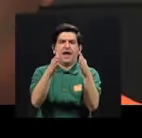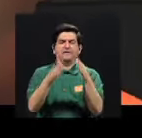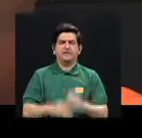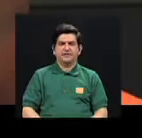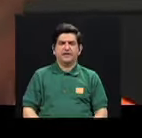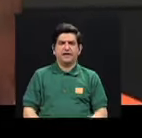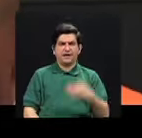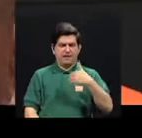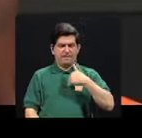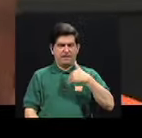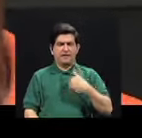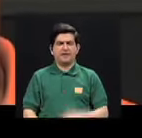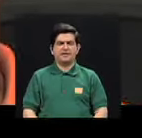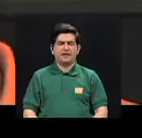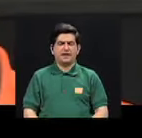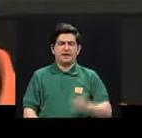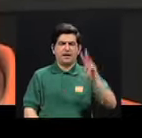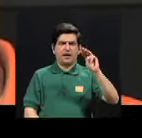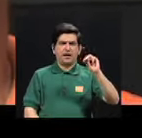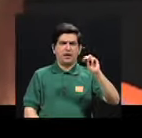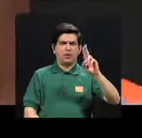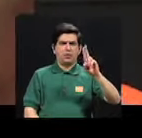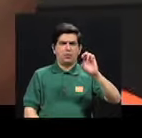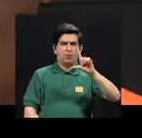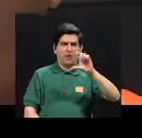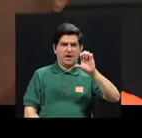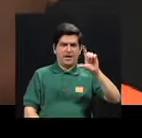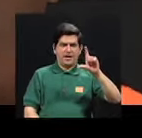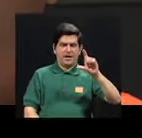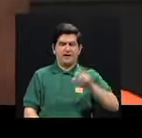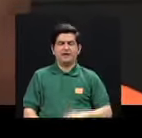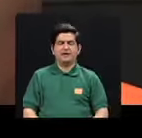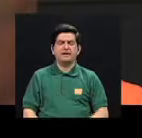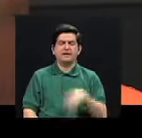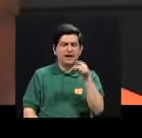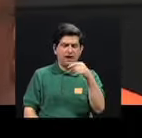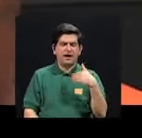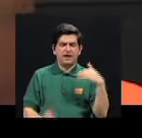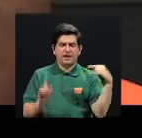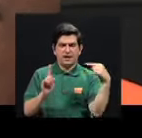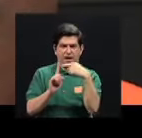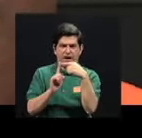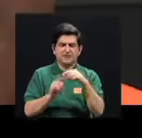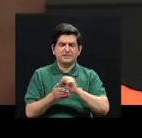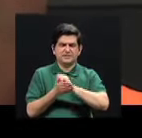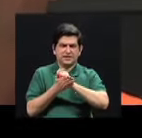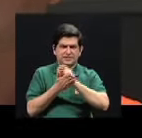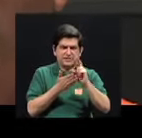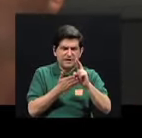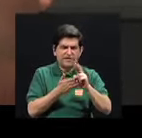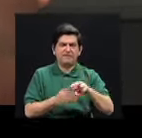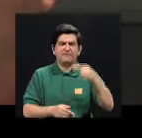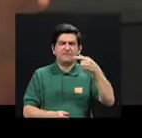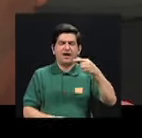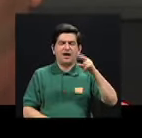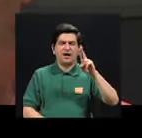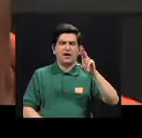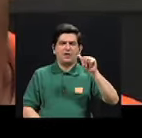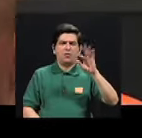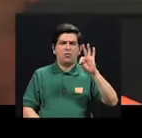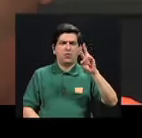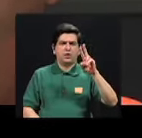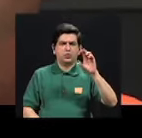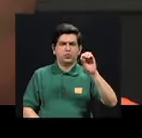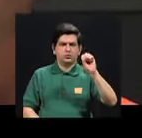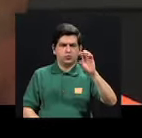la carretera entre Muelle y San Rafael de Guatuso